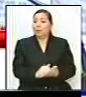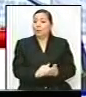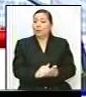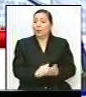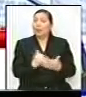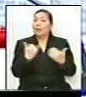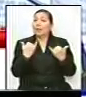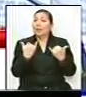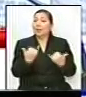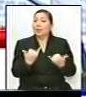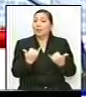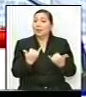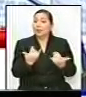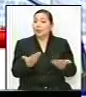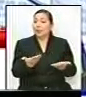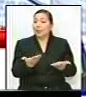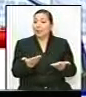que